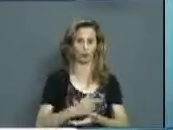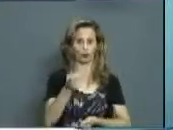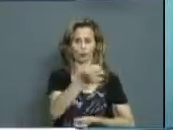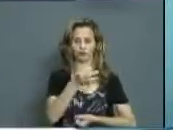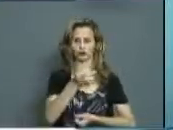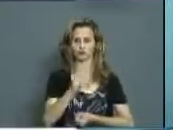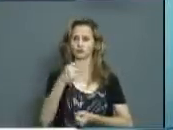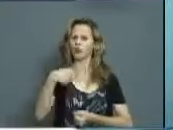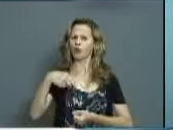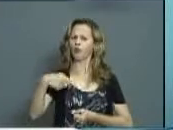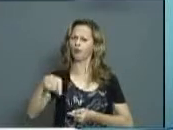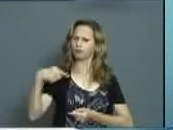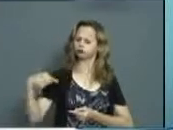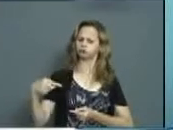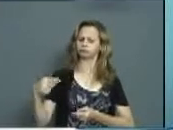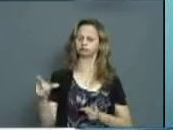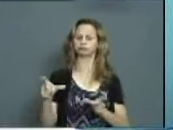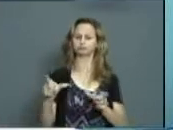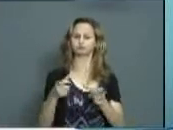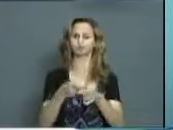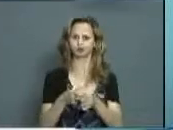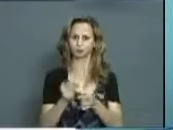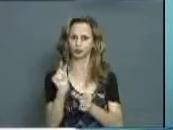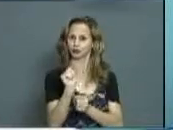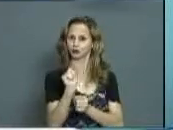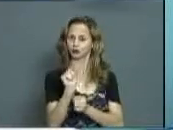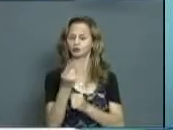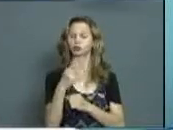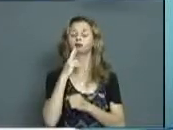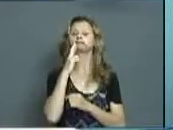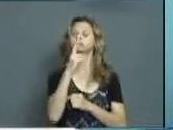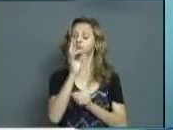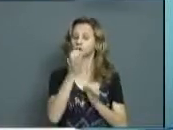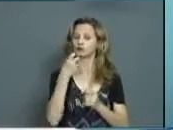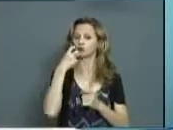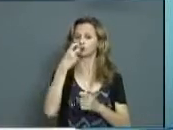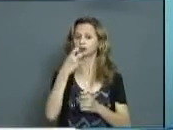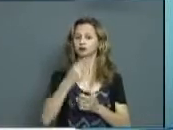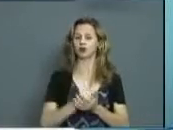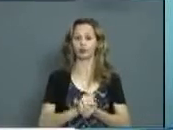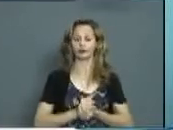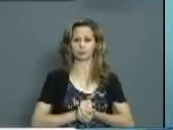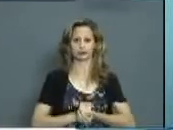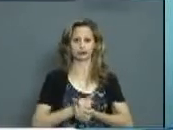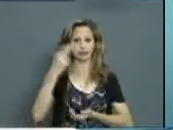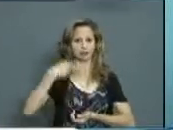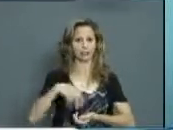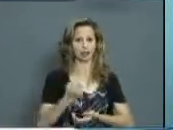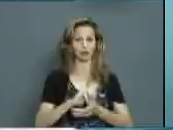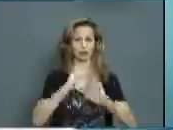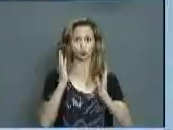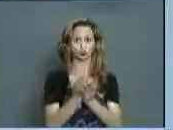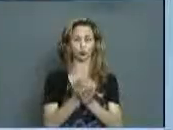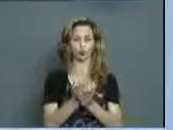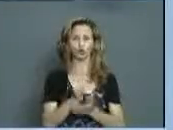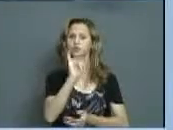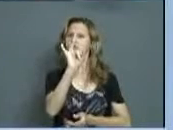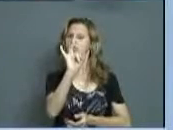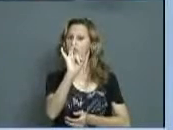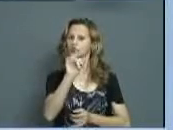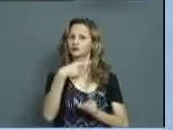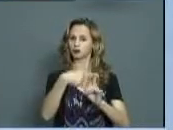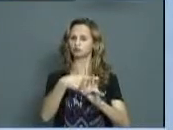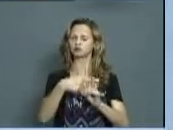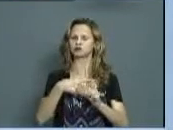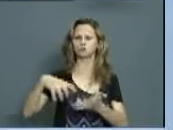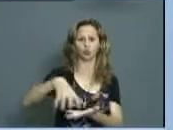la cifra en las últimas jornadas. Esto es digno de reconocer para todas las autoridades sanitarias de allí, también al pueblo moense, 7 positivos. Área